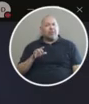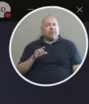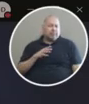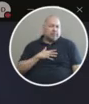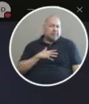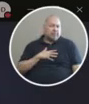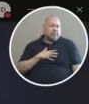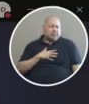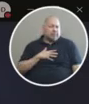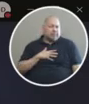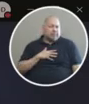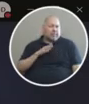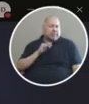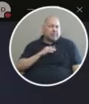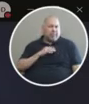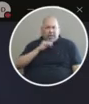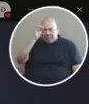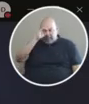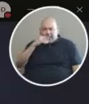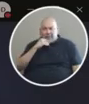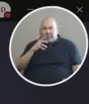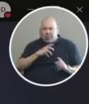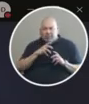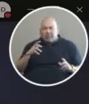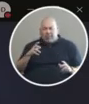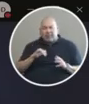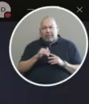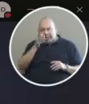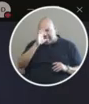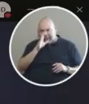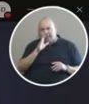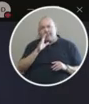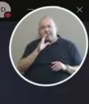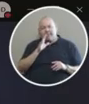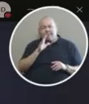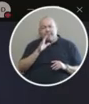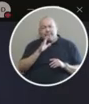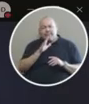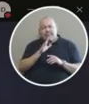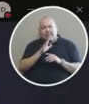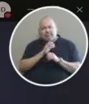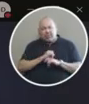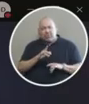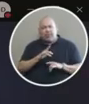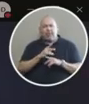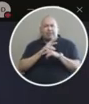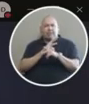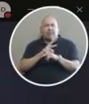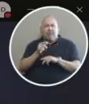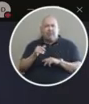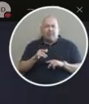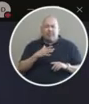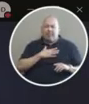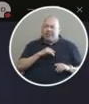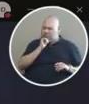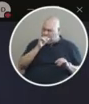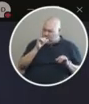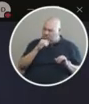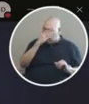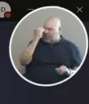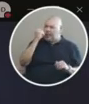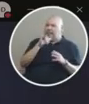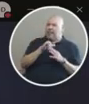opinión. Muchas gracias, que Dios los bendiga y los proteja. Y que no se les olvide